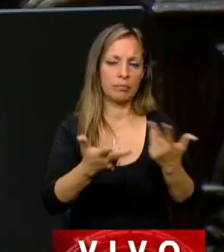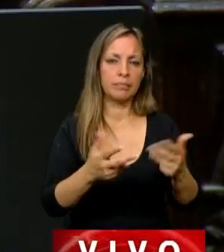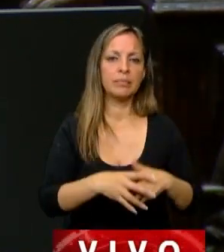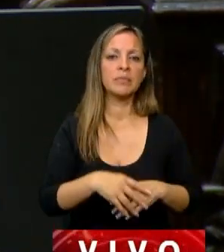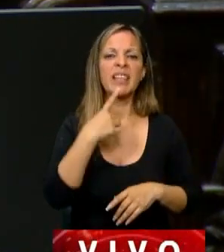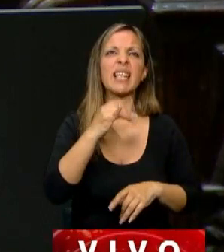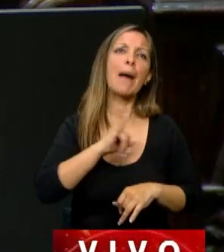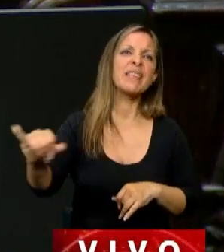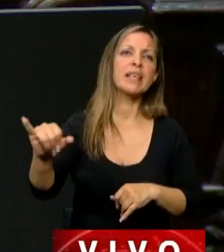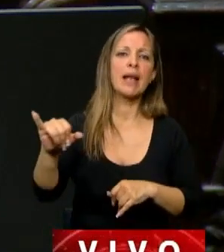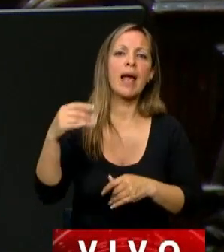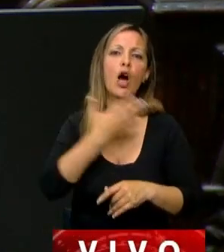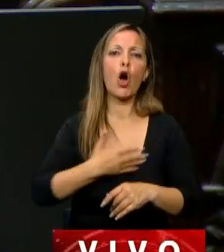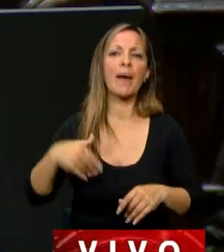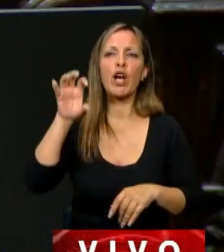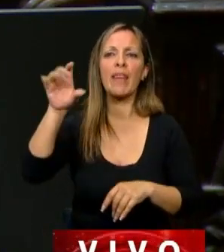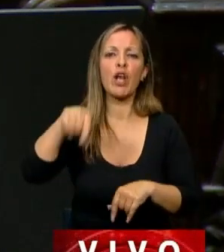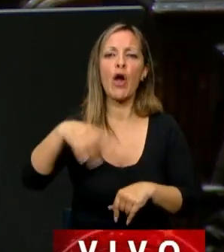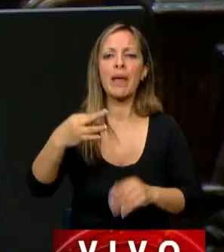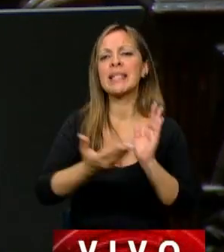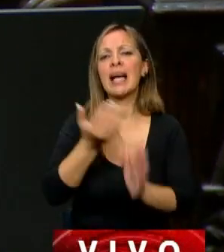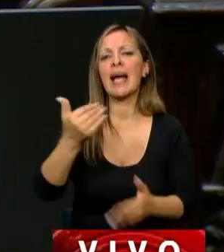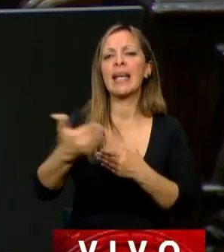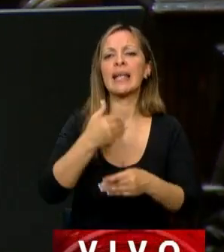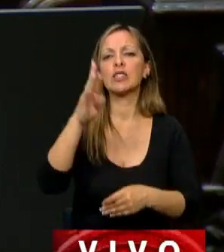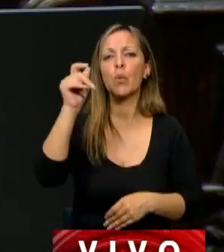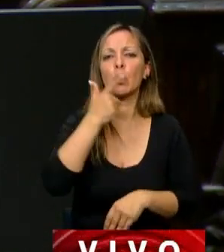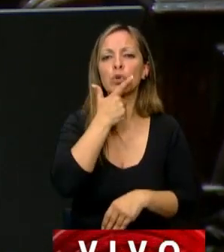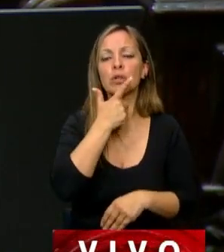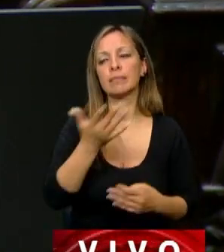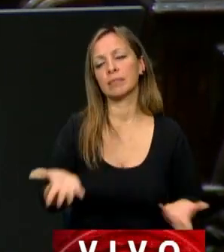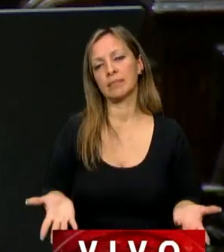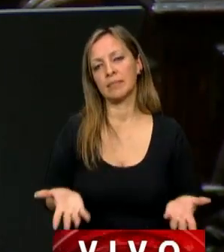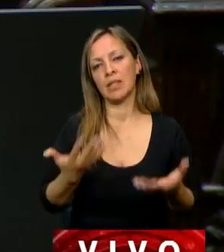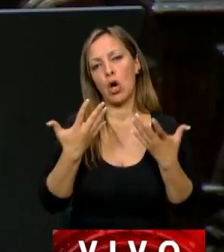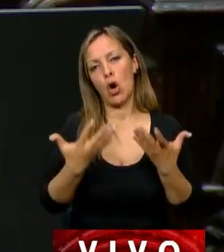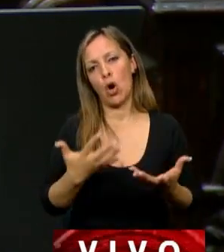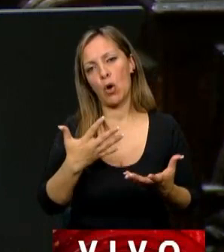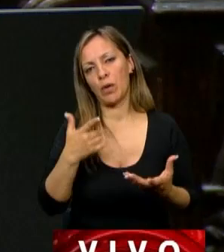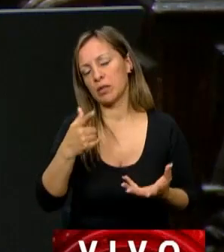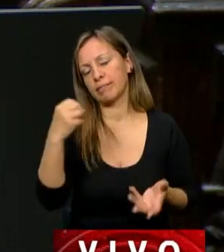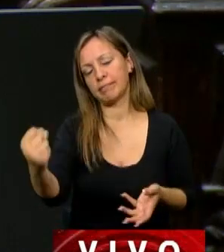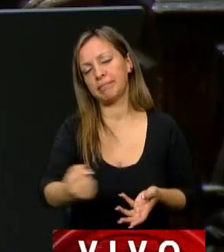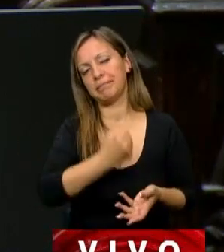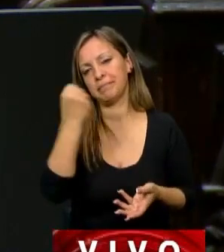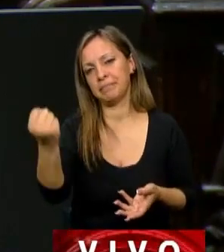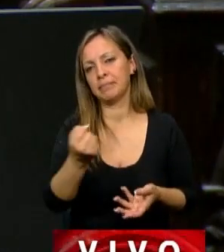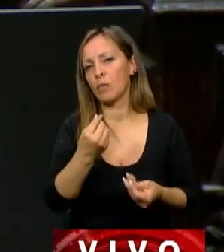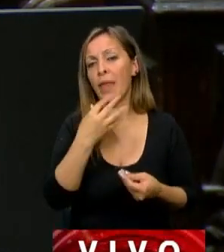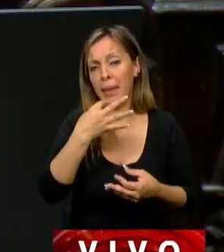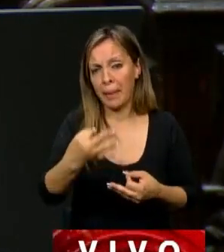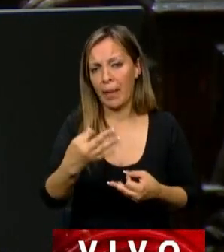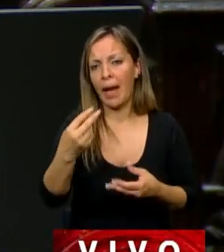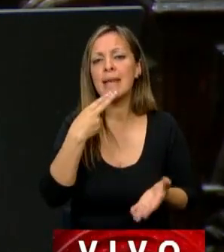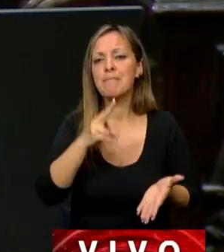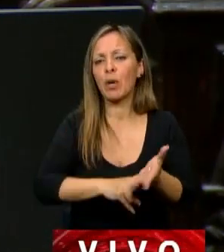dijo, avísenle a los gobernadores que elimine hoy ingresos brutos. Obviamente sería una ambición eliminar ingresos brutos. Es un impuesto perverso,